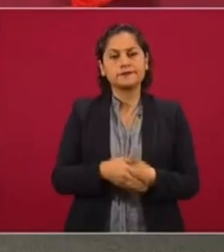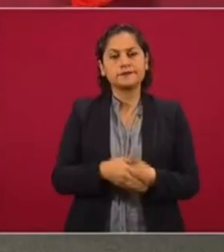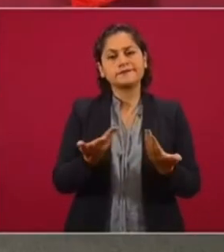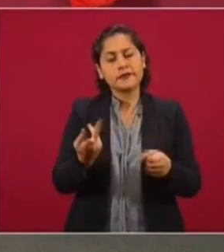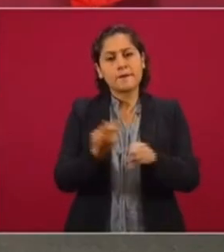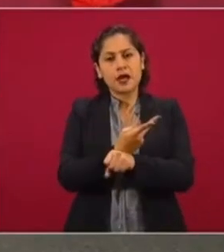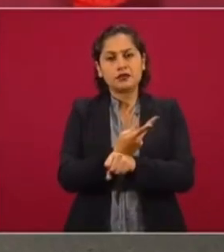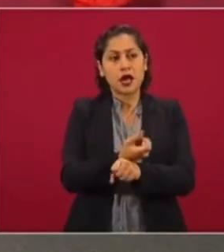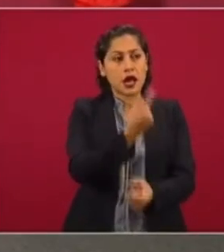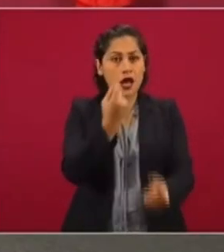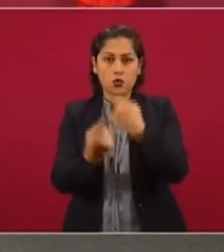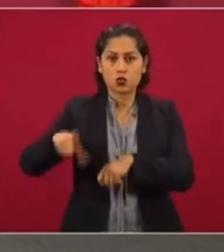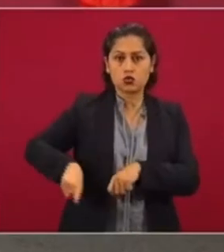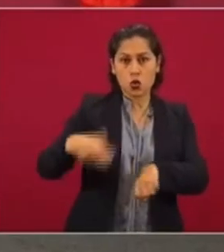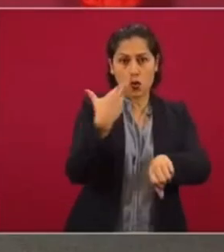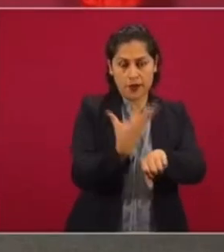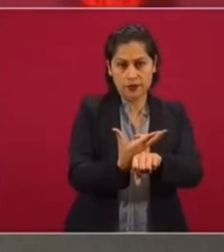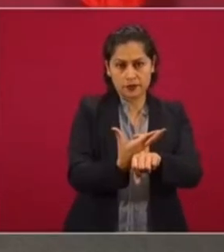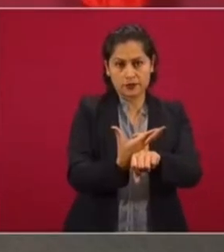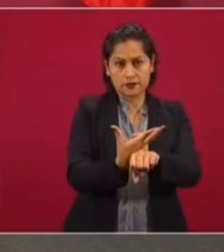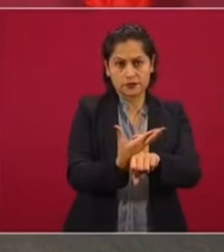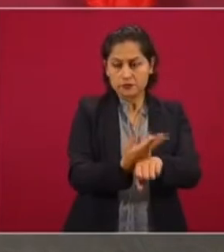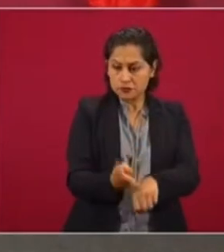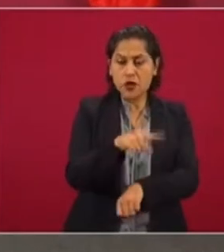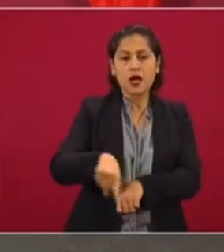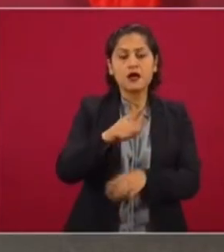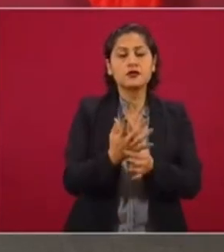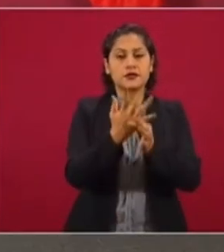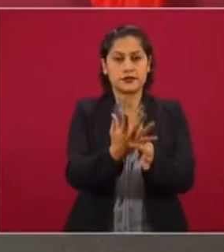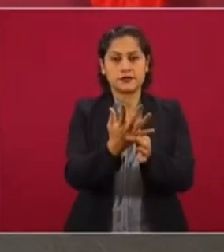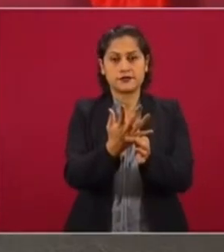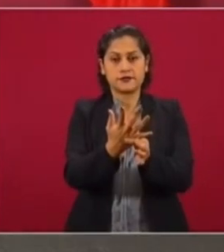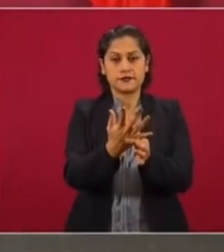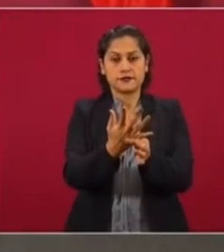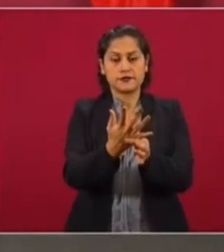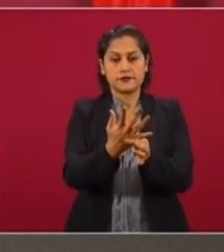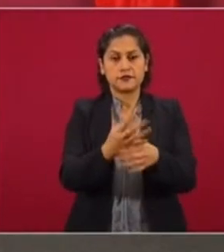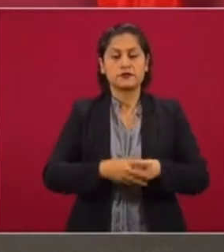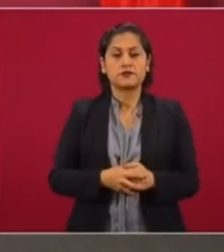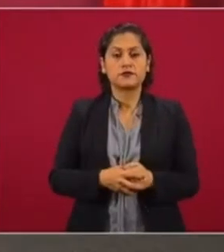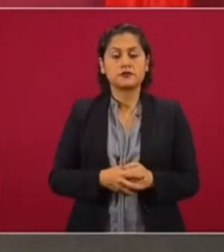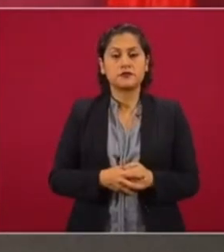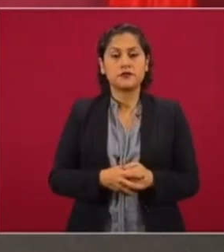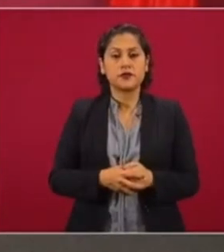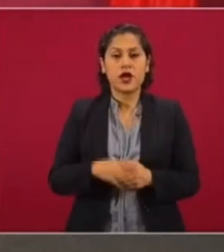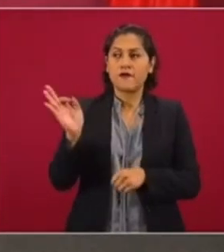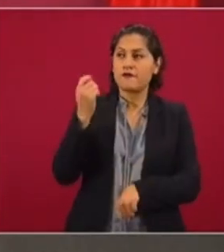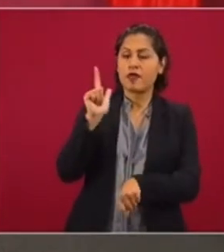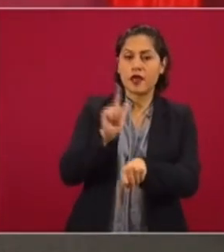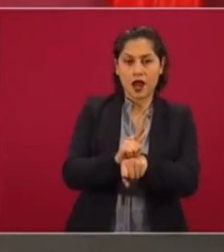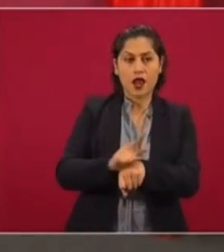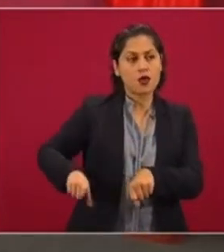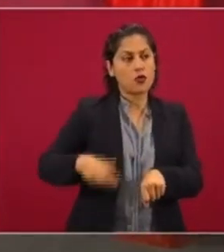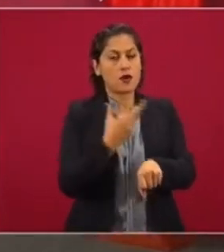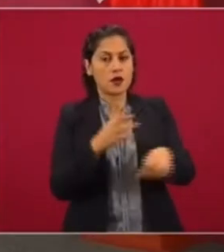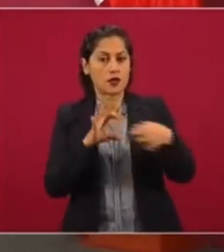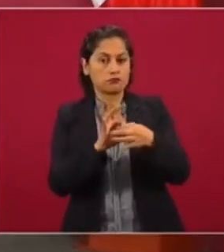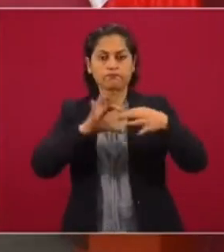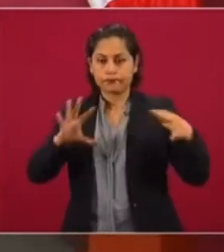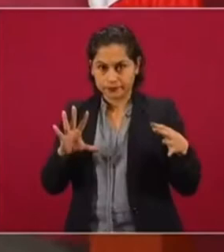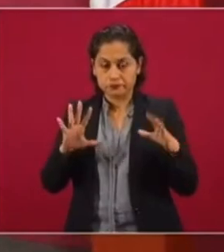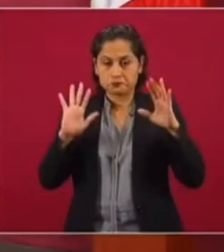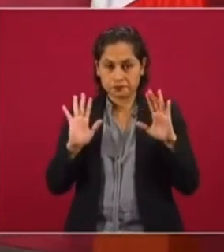gobernadores están planteando el que se rompa el pacto federal o el que